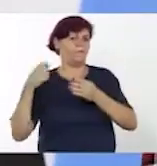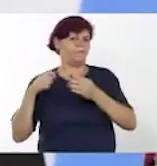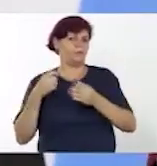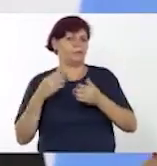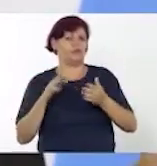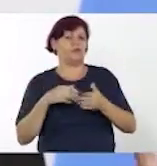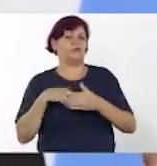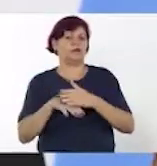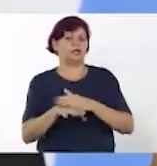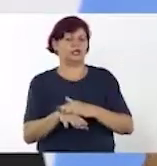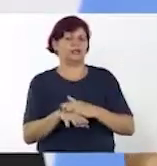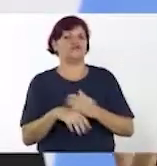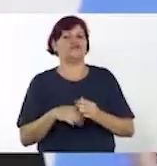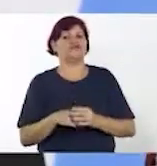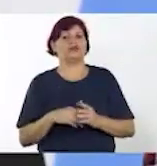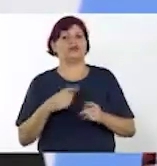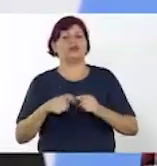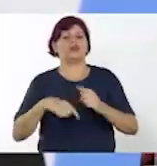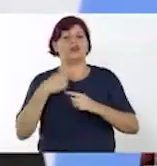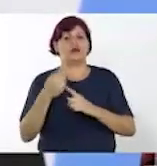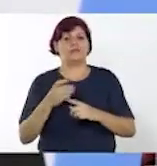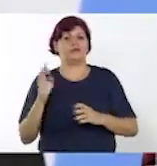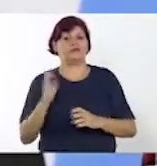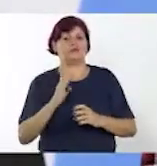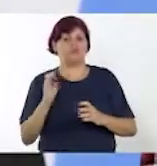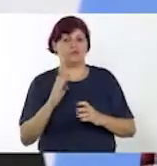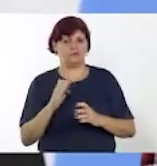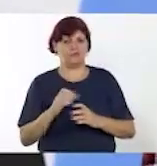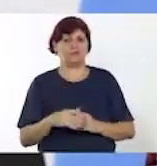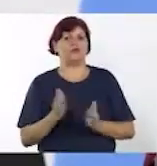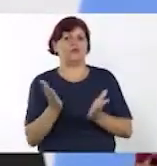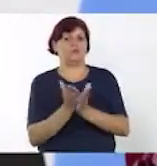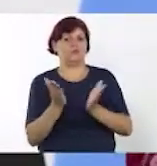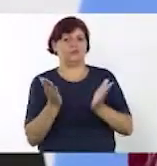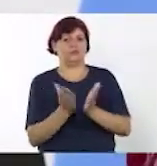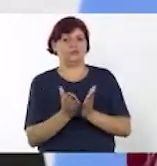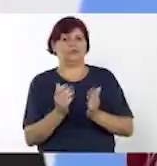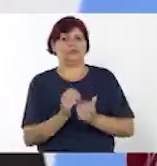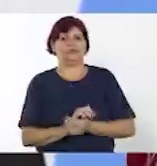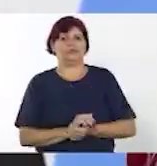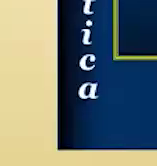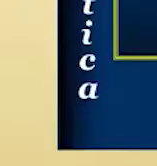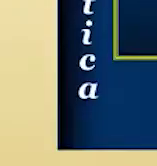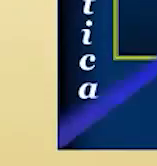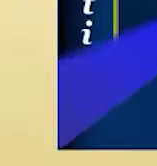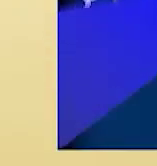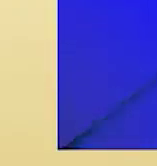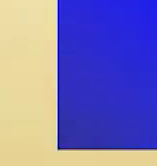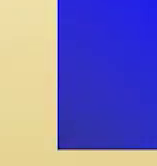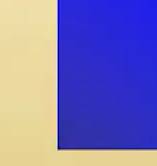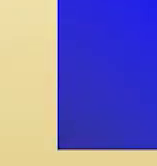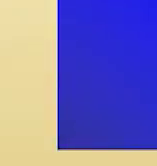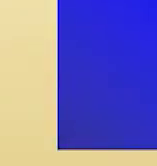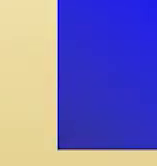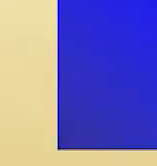mostrar para introducir la próxima función objeto de estudio.